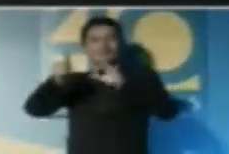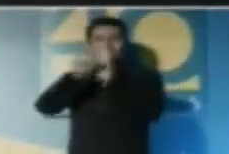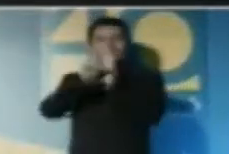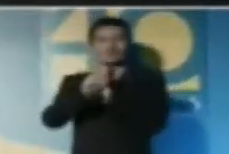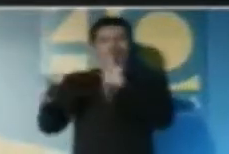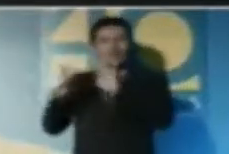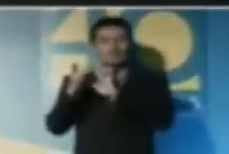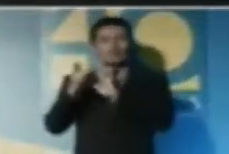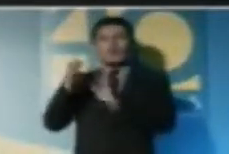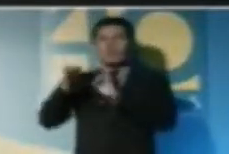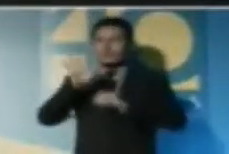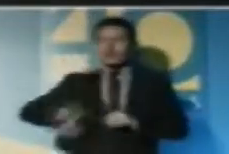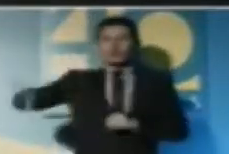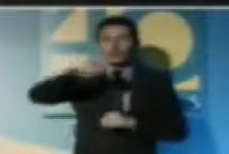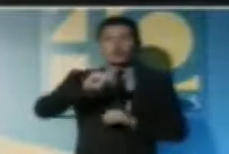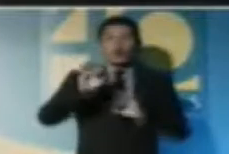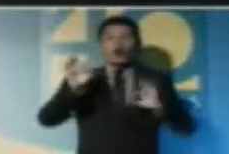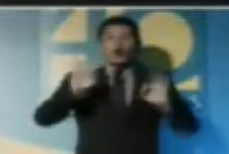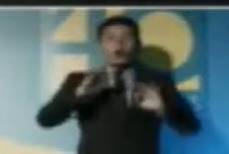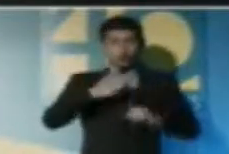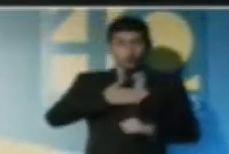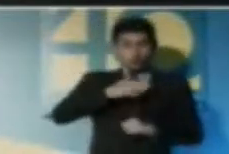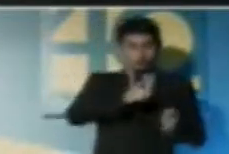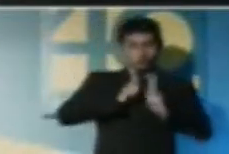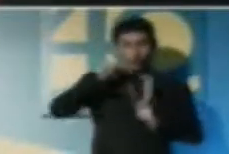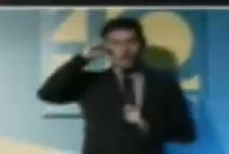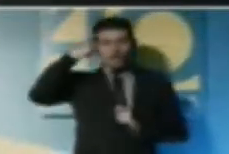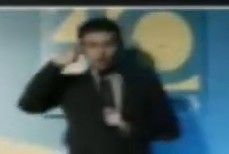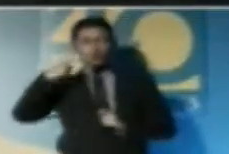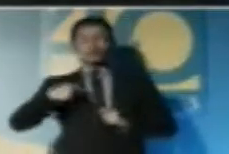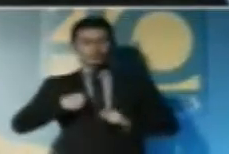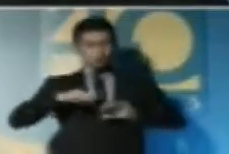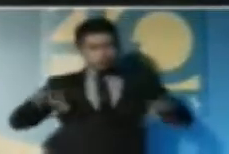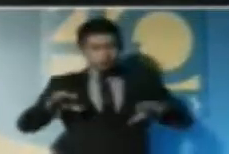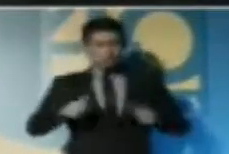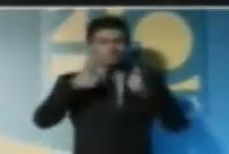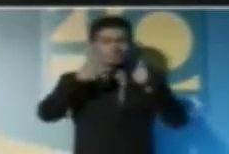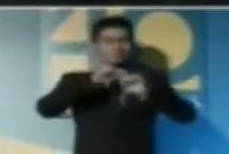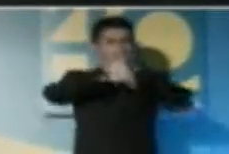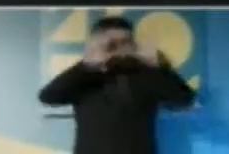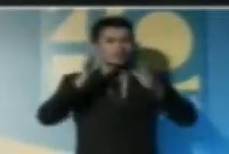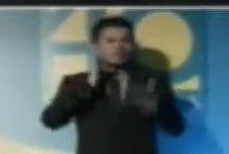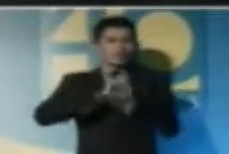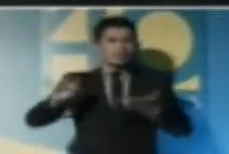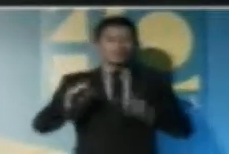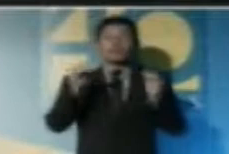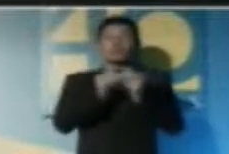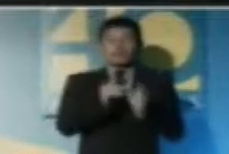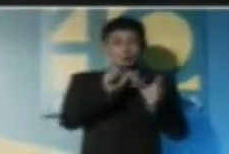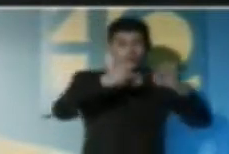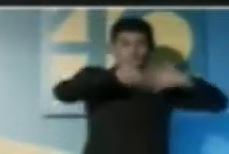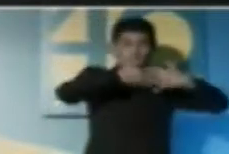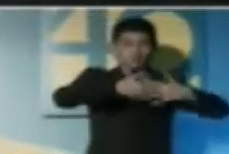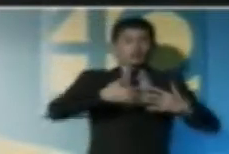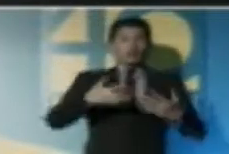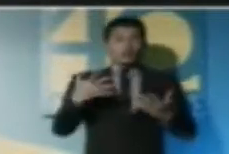o ejecutar los gobiernos con la mayor transparencia. Y la de los empresarios sea lograr las más altas utilidades de